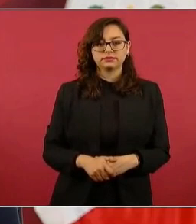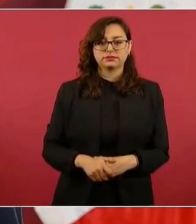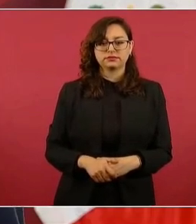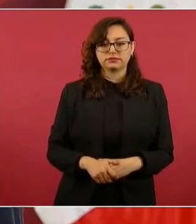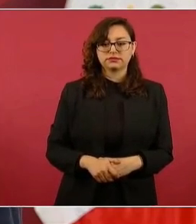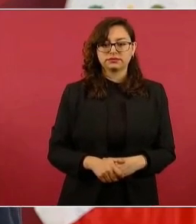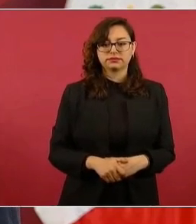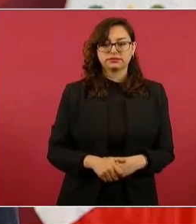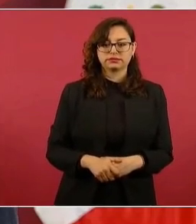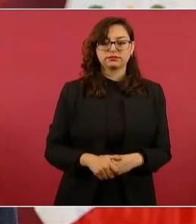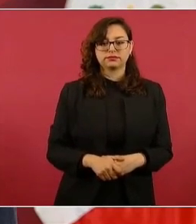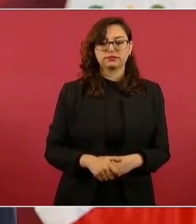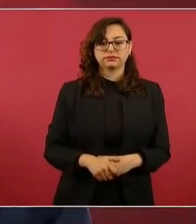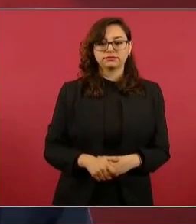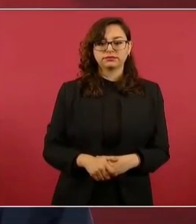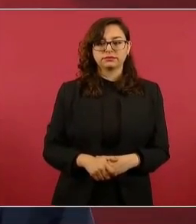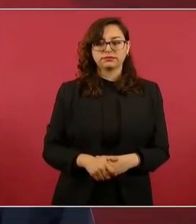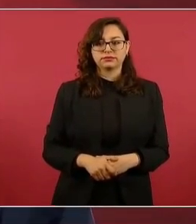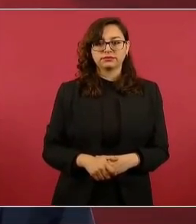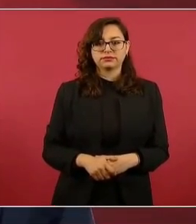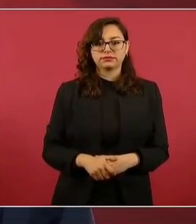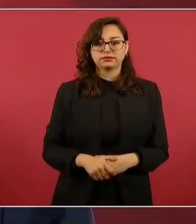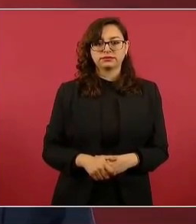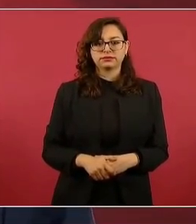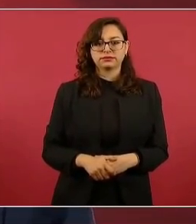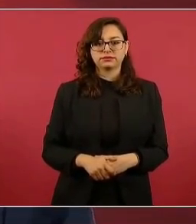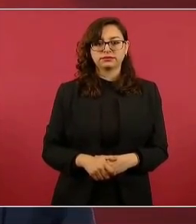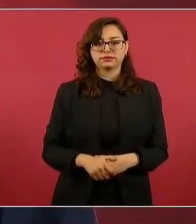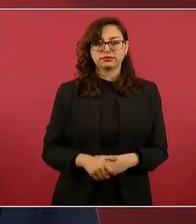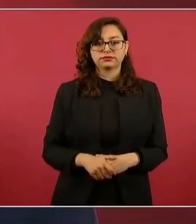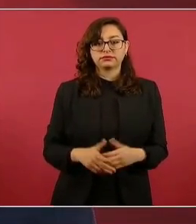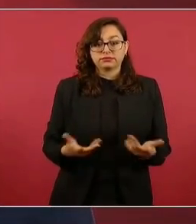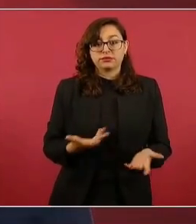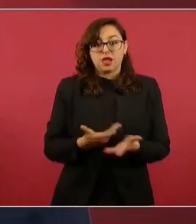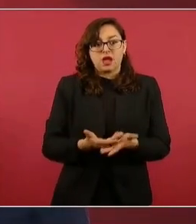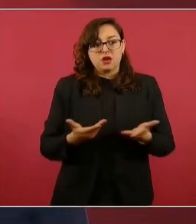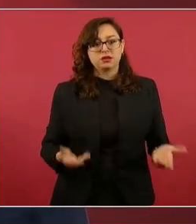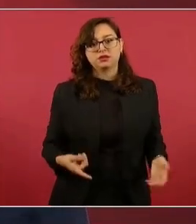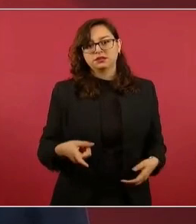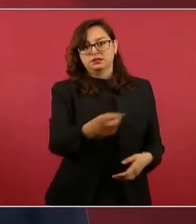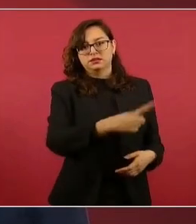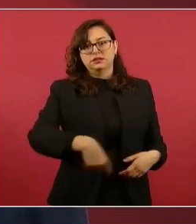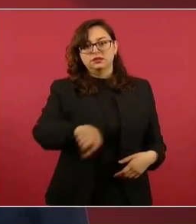se conforman.